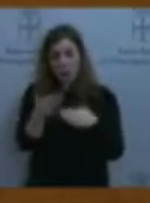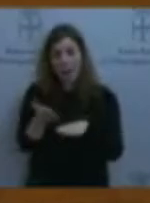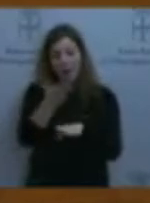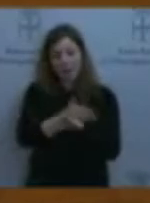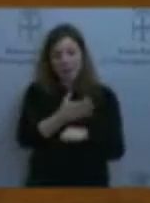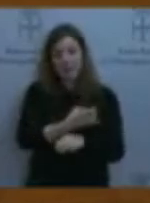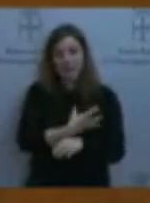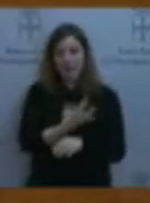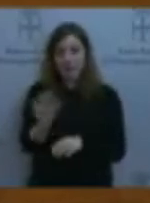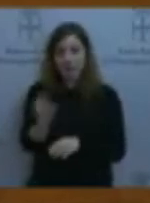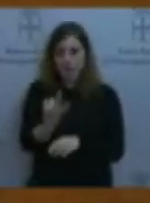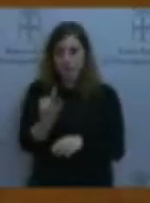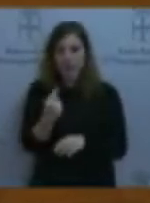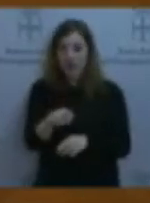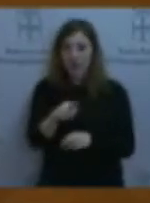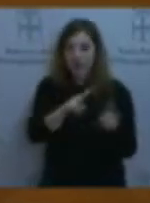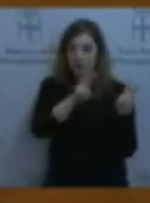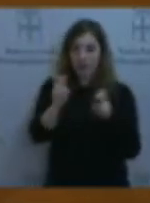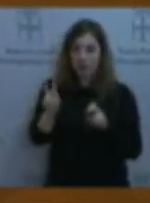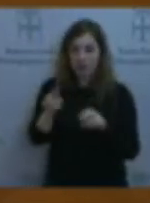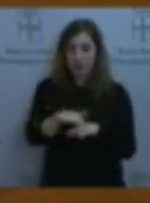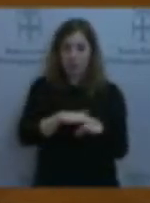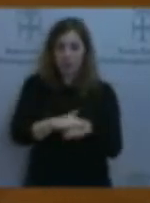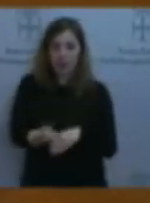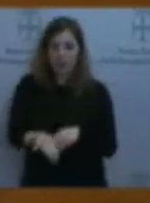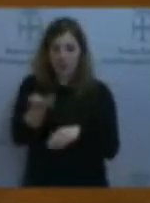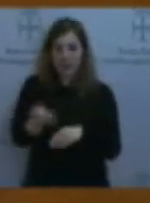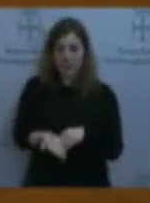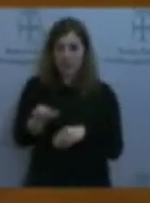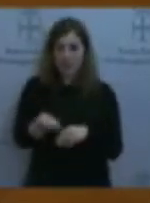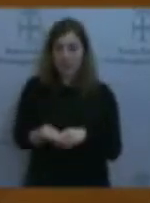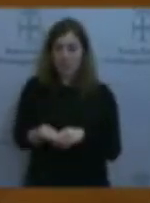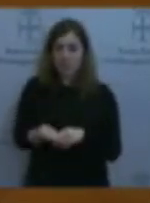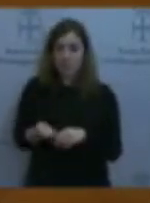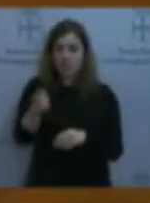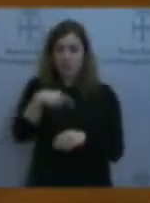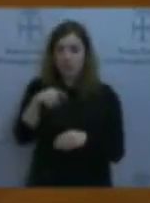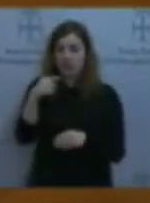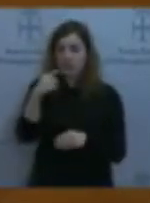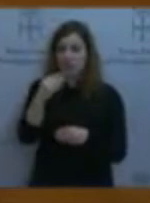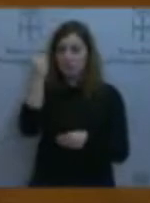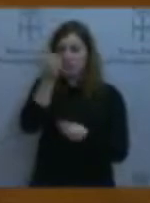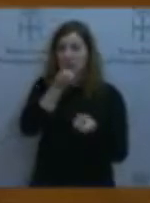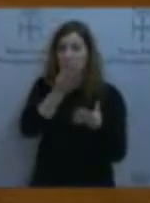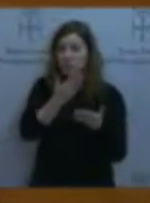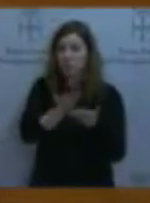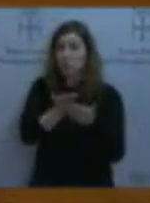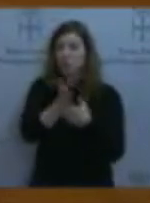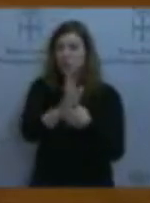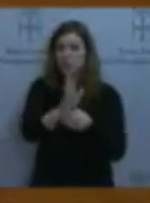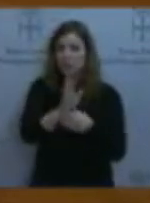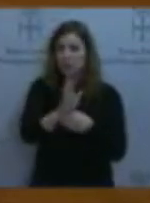cuestiones fundamentales que planteamos en esta propuesta: desdoblar cupos, aumentar la